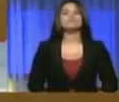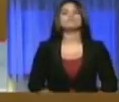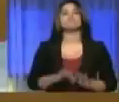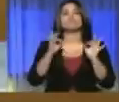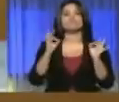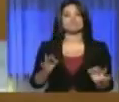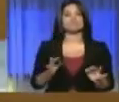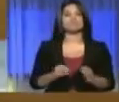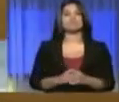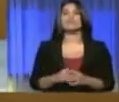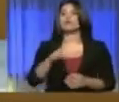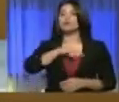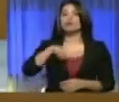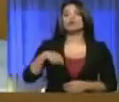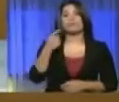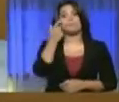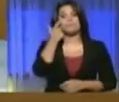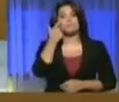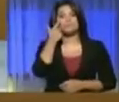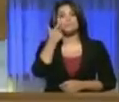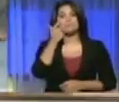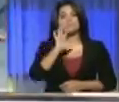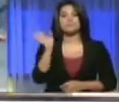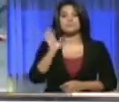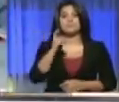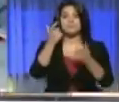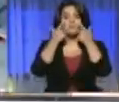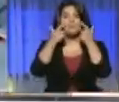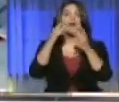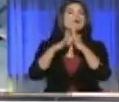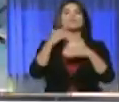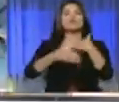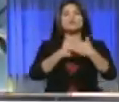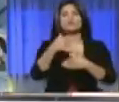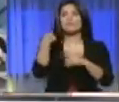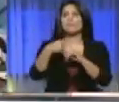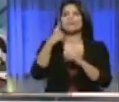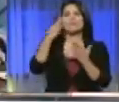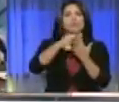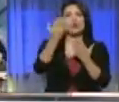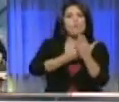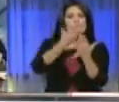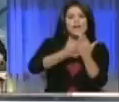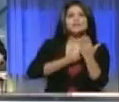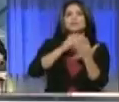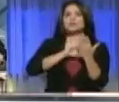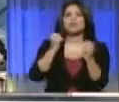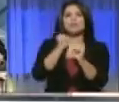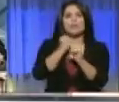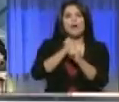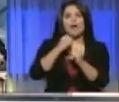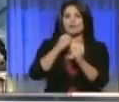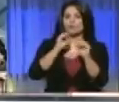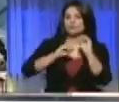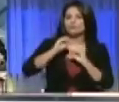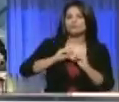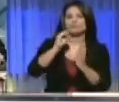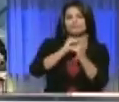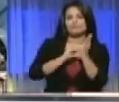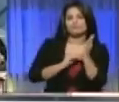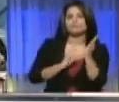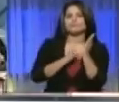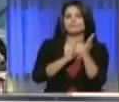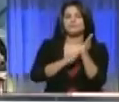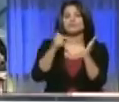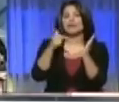Correcto. Estamos muy atentos a todos los procesos, la circulación de los documentos que se están trabajando para